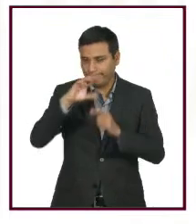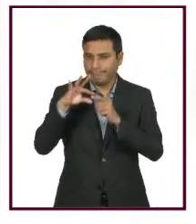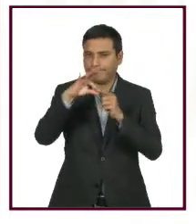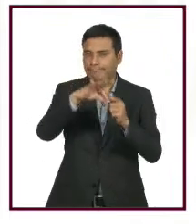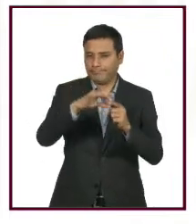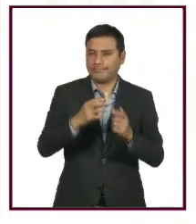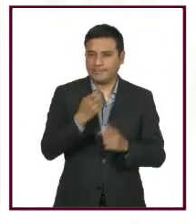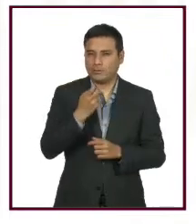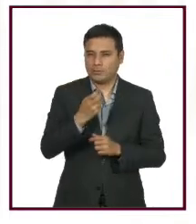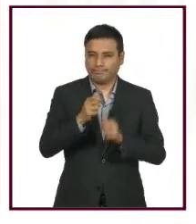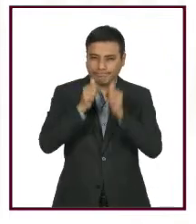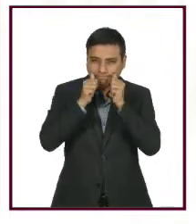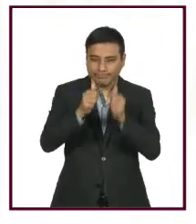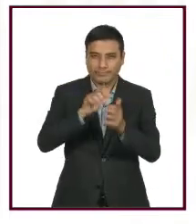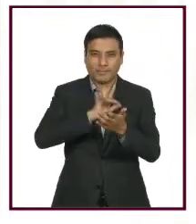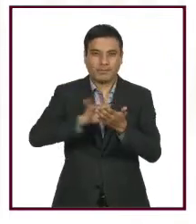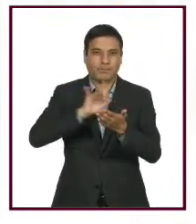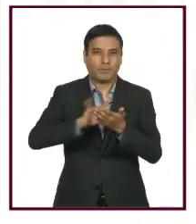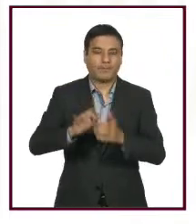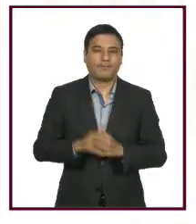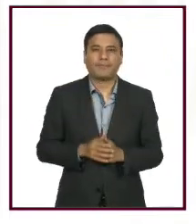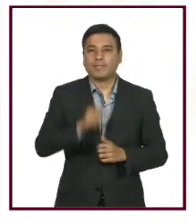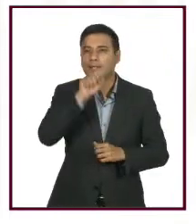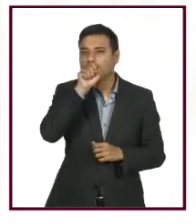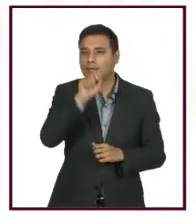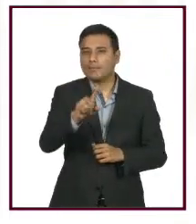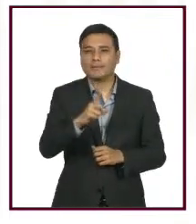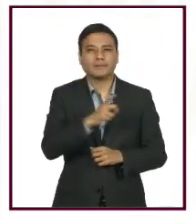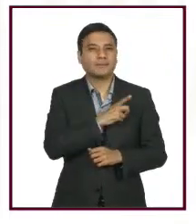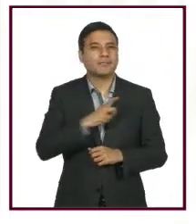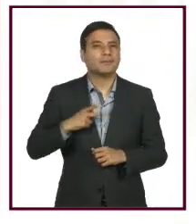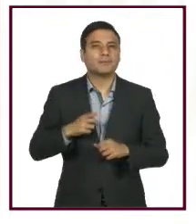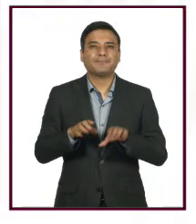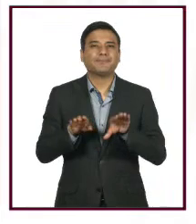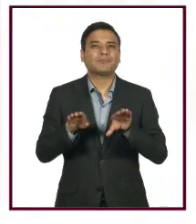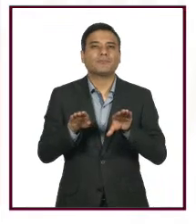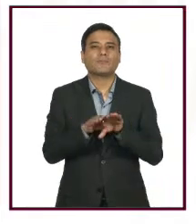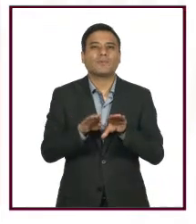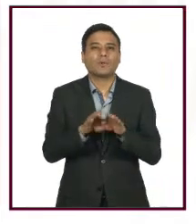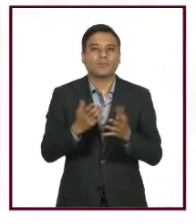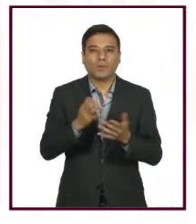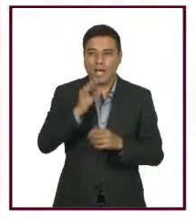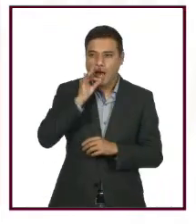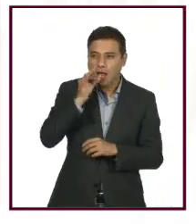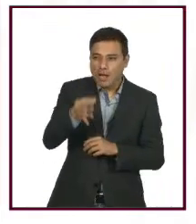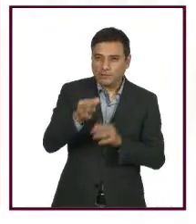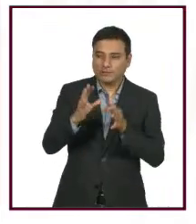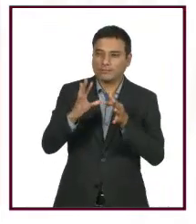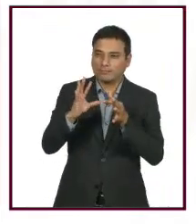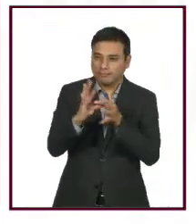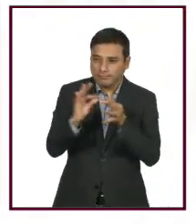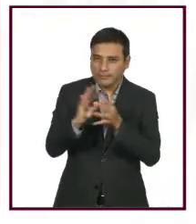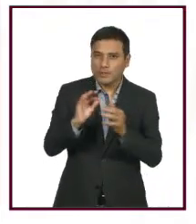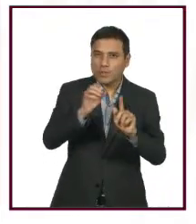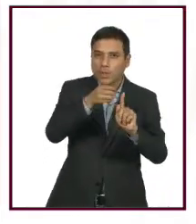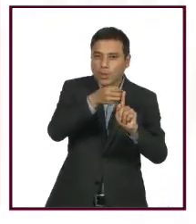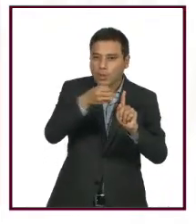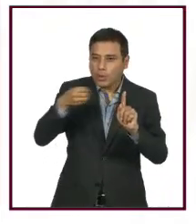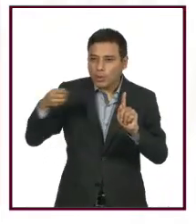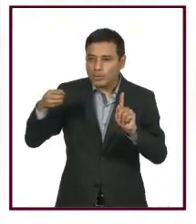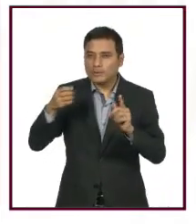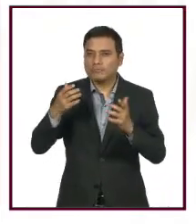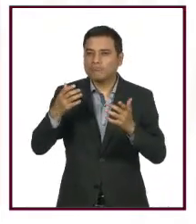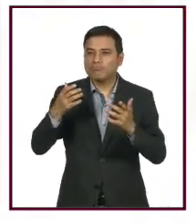y poderse atender, ¿no? También tener como un flujograma o un algoritmo de atención